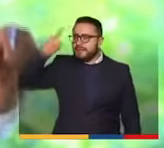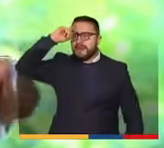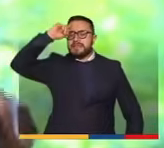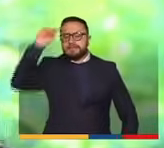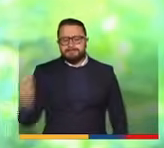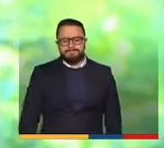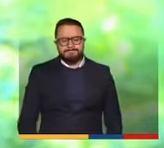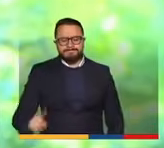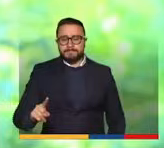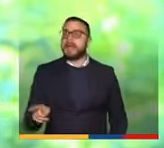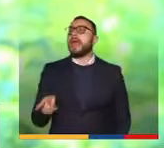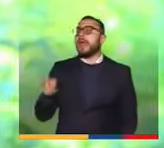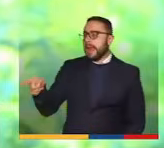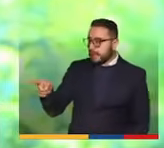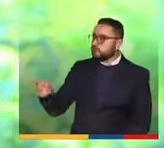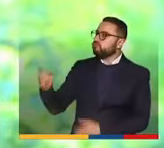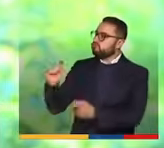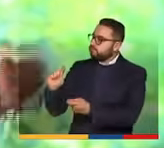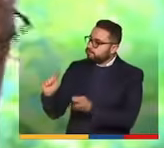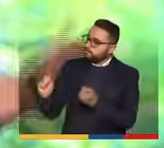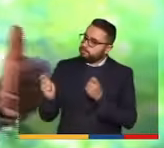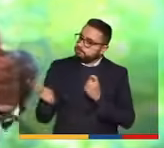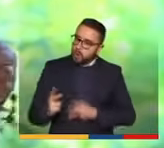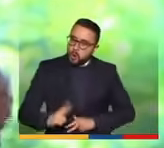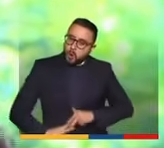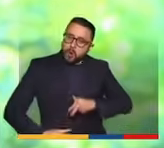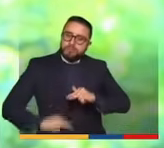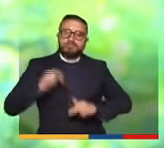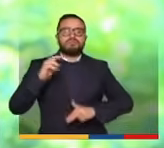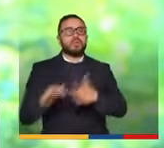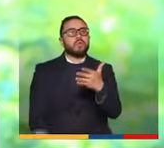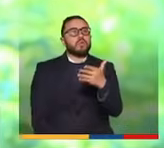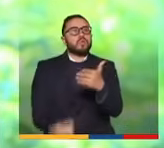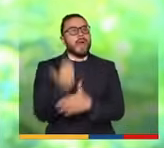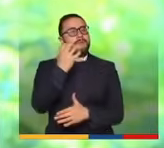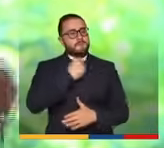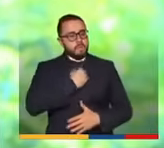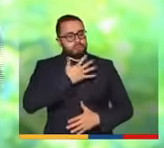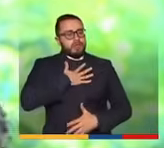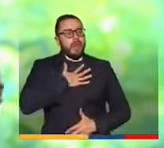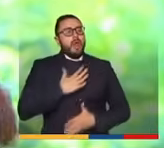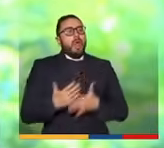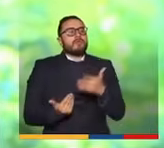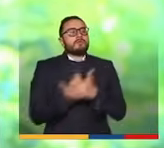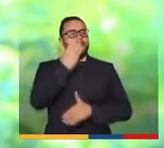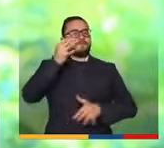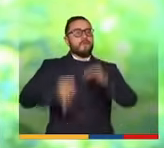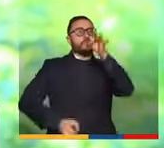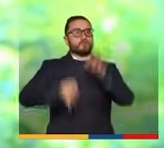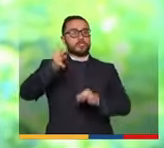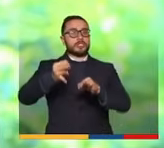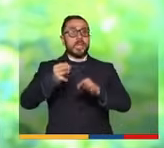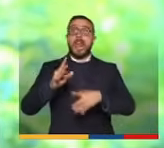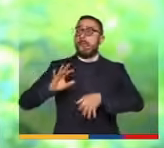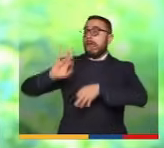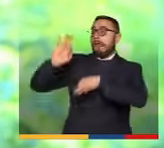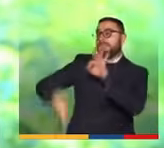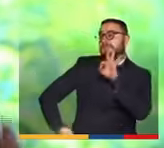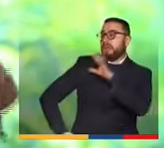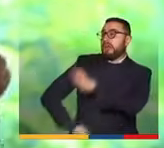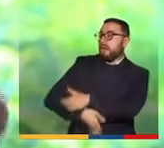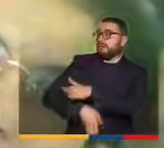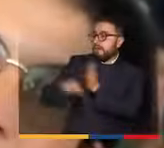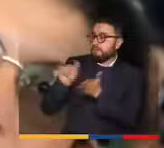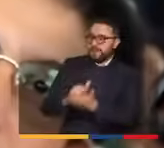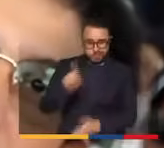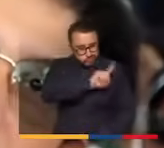constructores de una nueva posibilidad, de una nueva justicia, y no de la perpetuación de la injusticia,